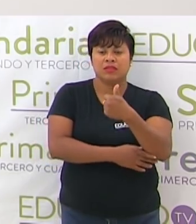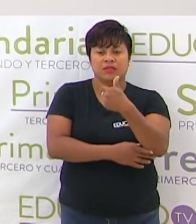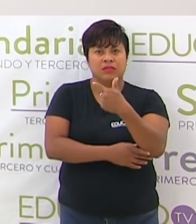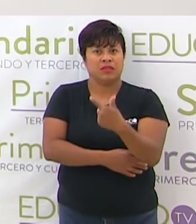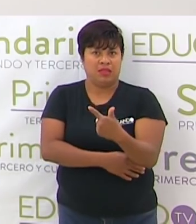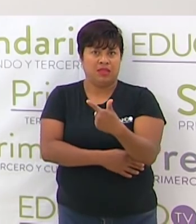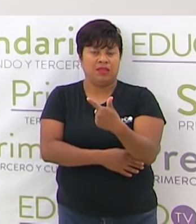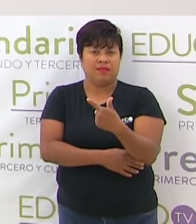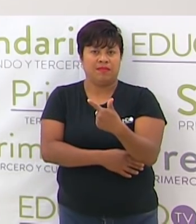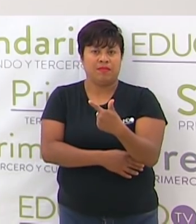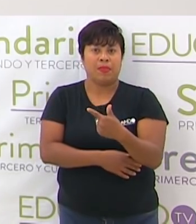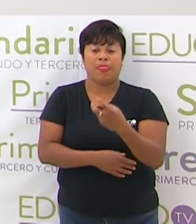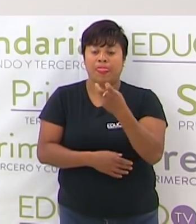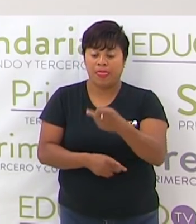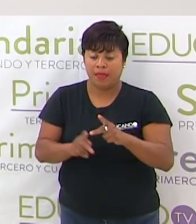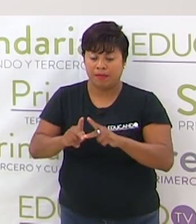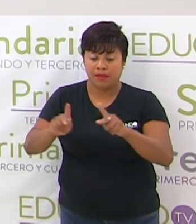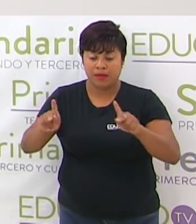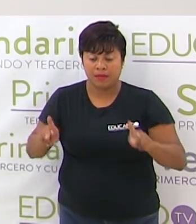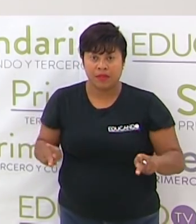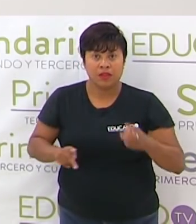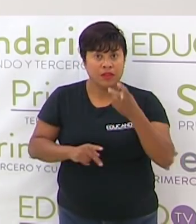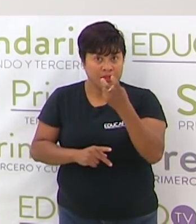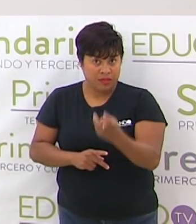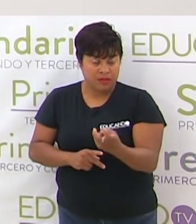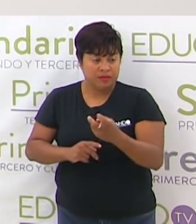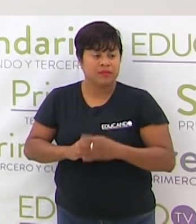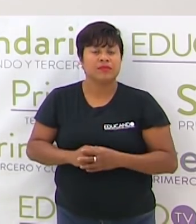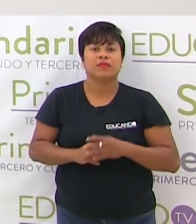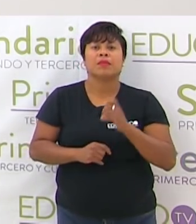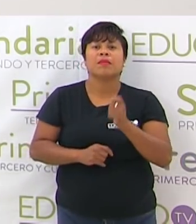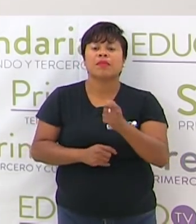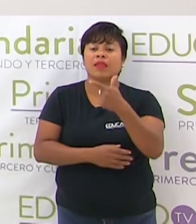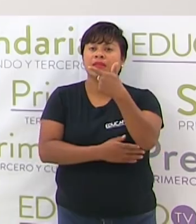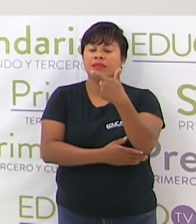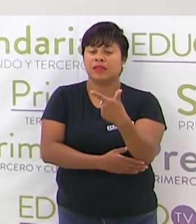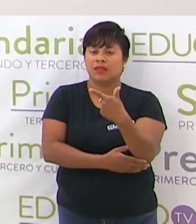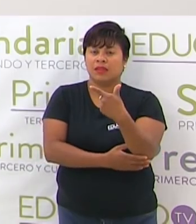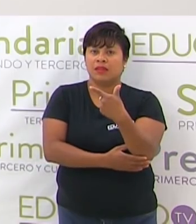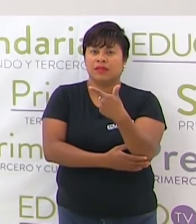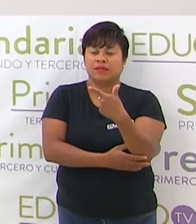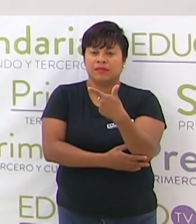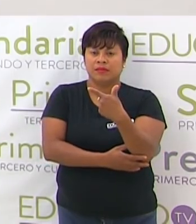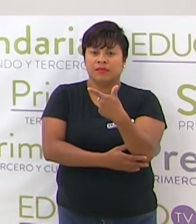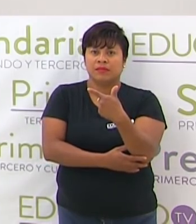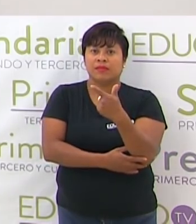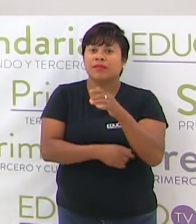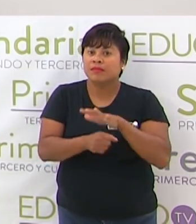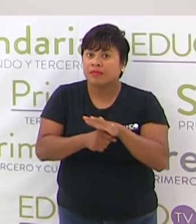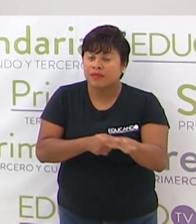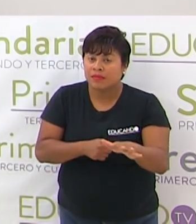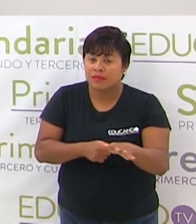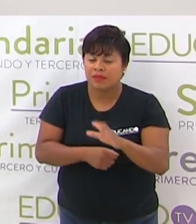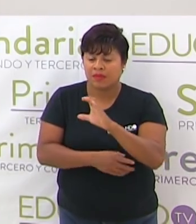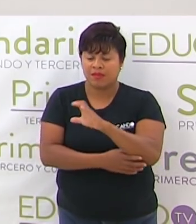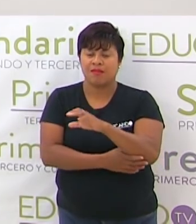6 y 7. El perímetro de esta figura es de 7,